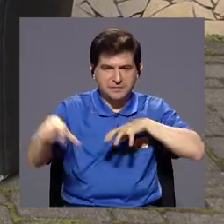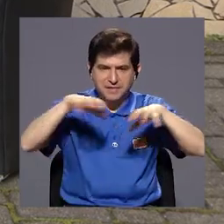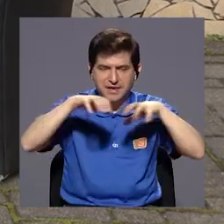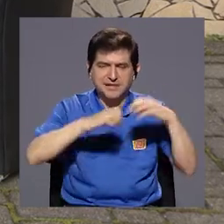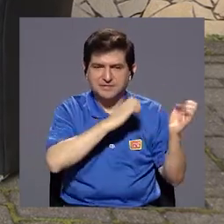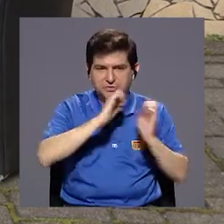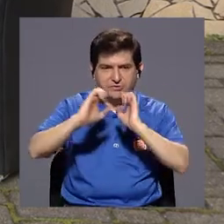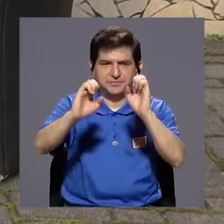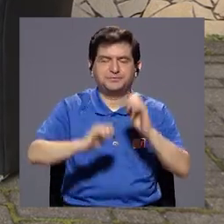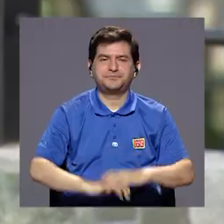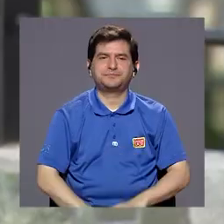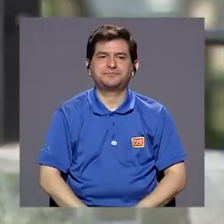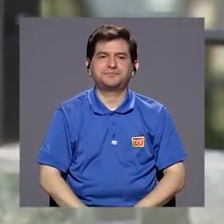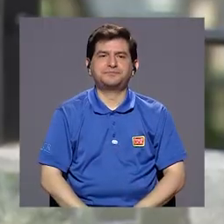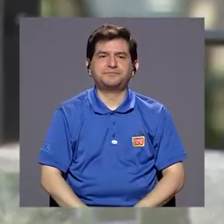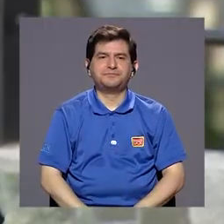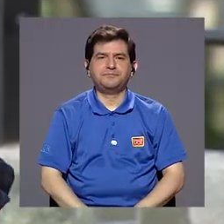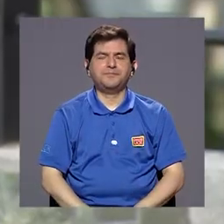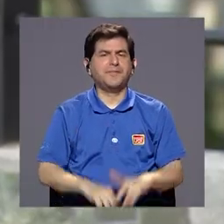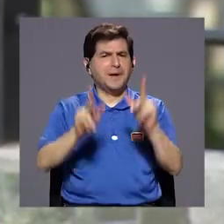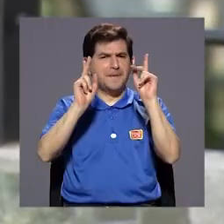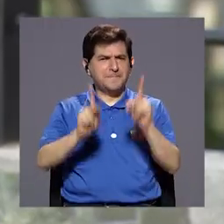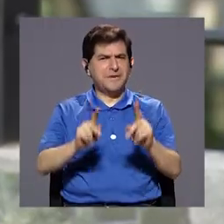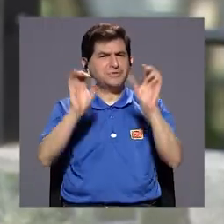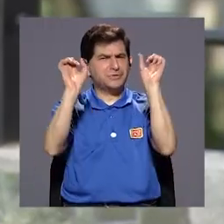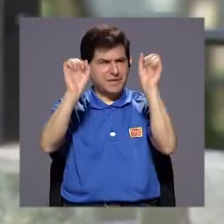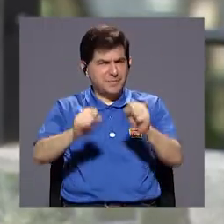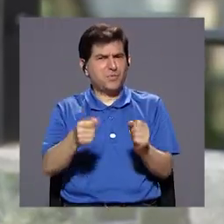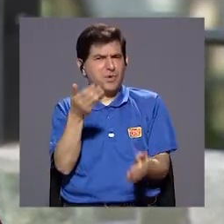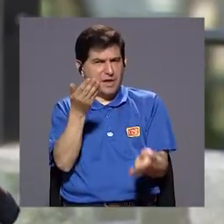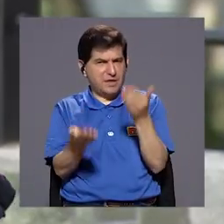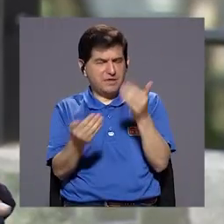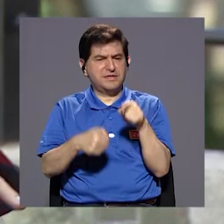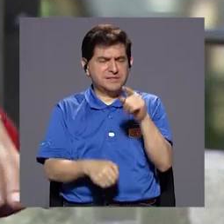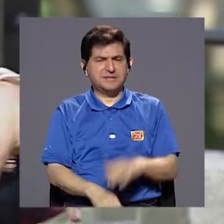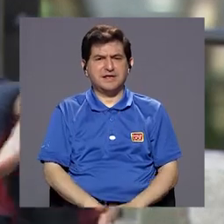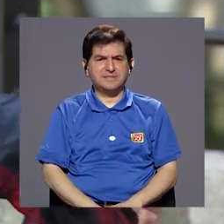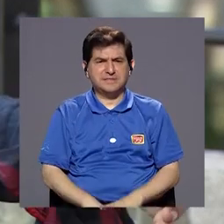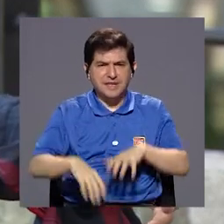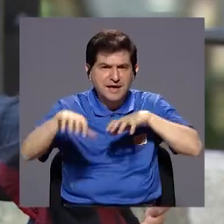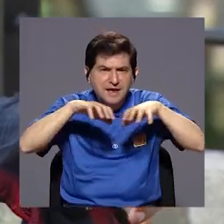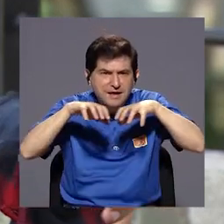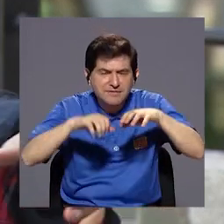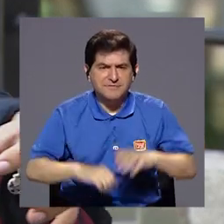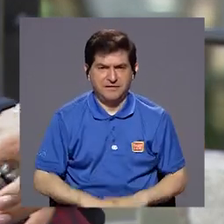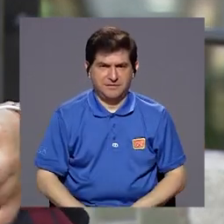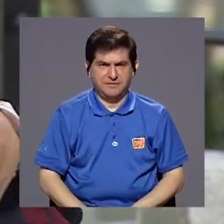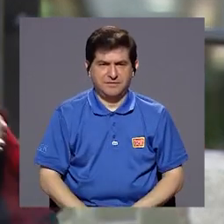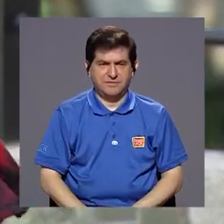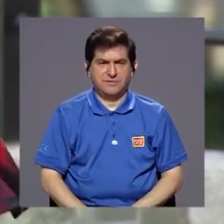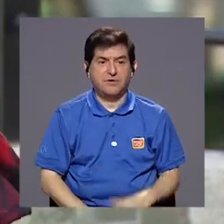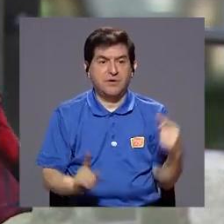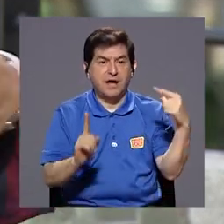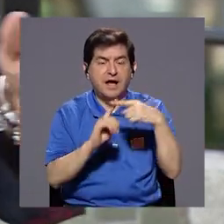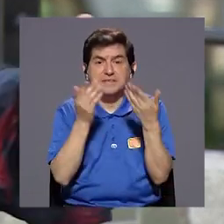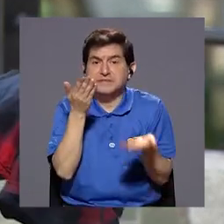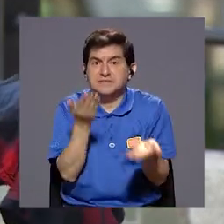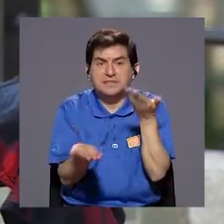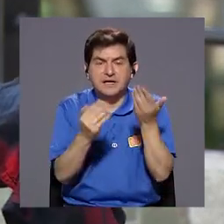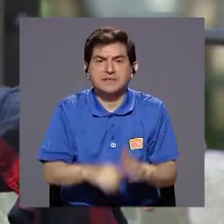ese tipo de estrategias. Una persona podría, digamos, en ese evento incluso